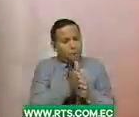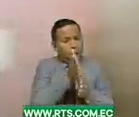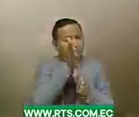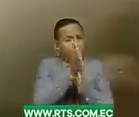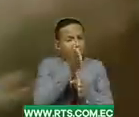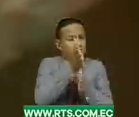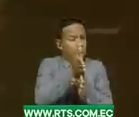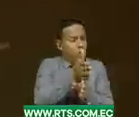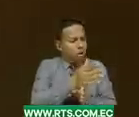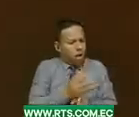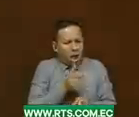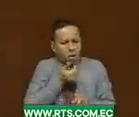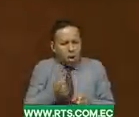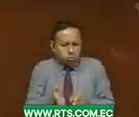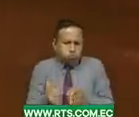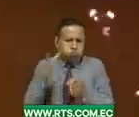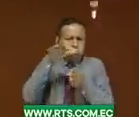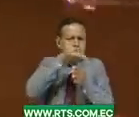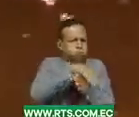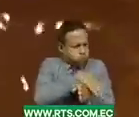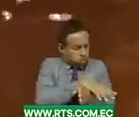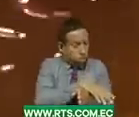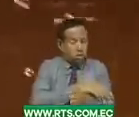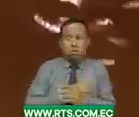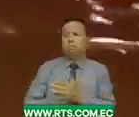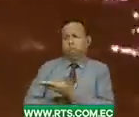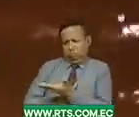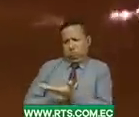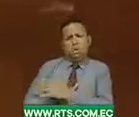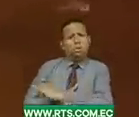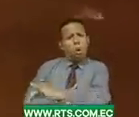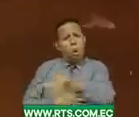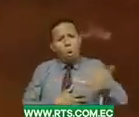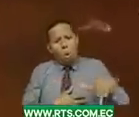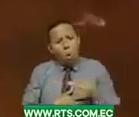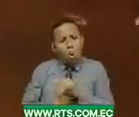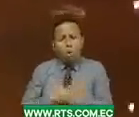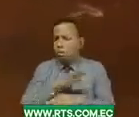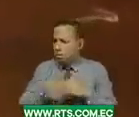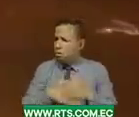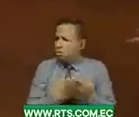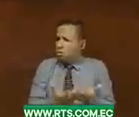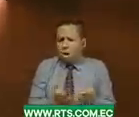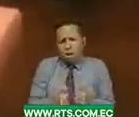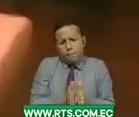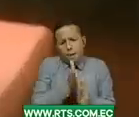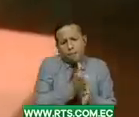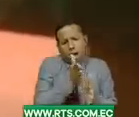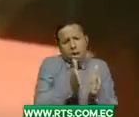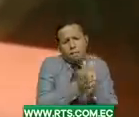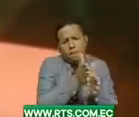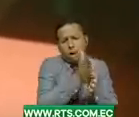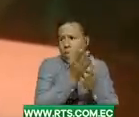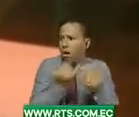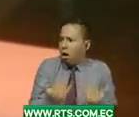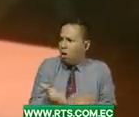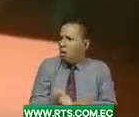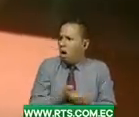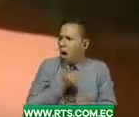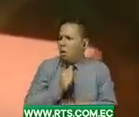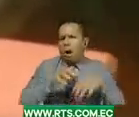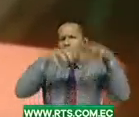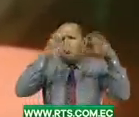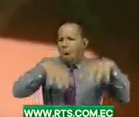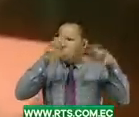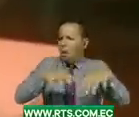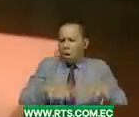alcé. Ajá, alzamos toditos, los vecinos hemos alzado porque ahorita ha durado demasiado, no quiere bajar